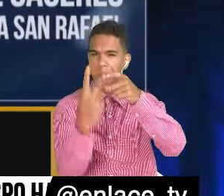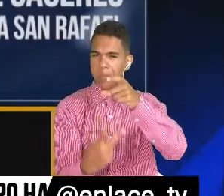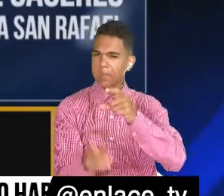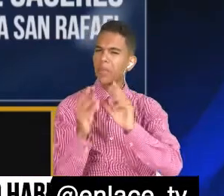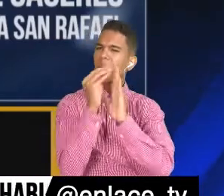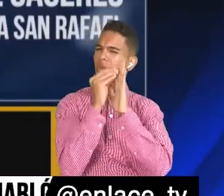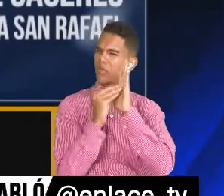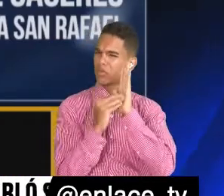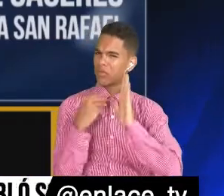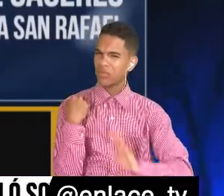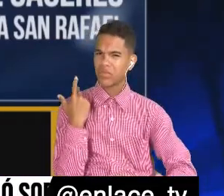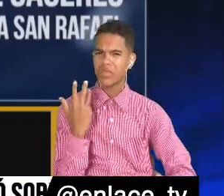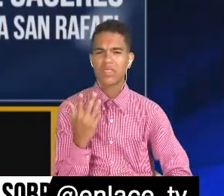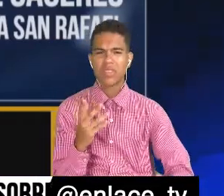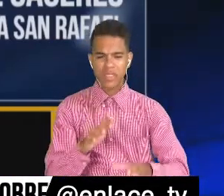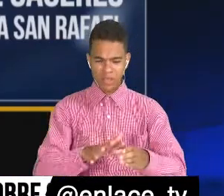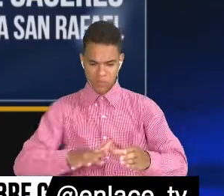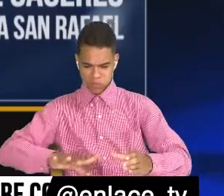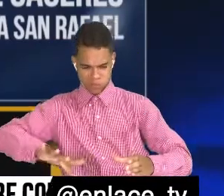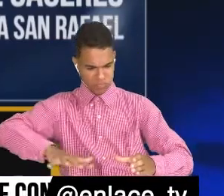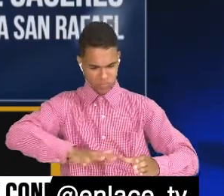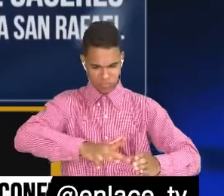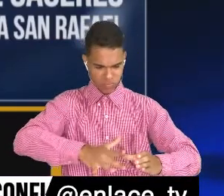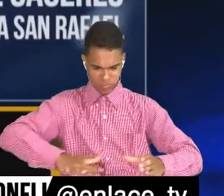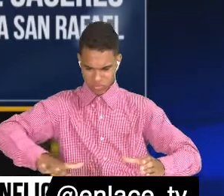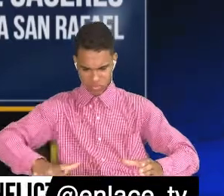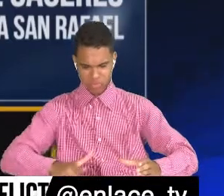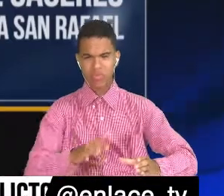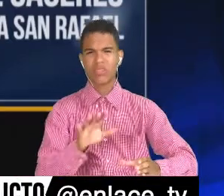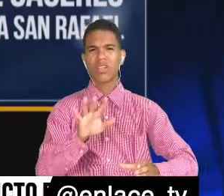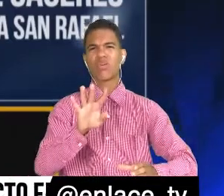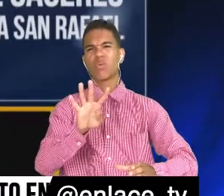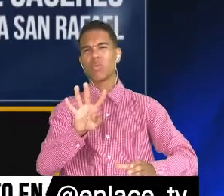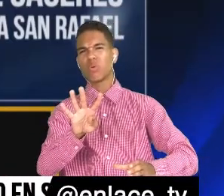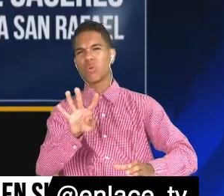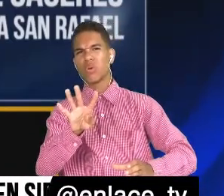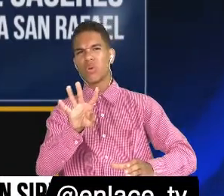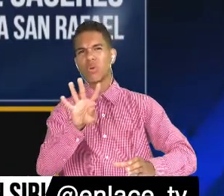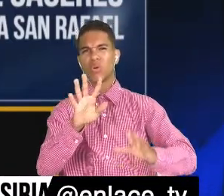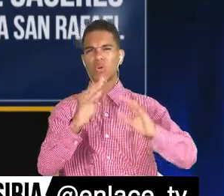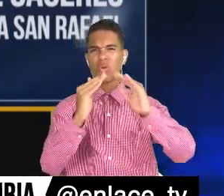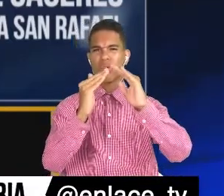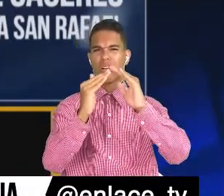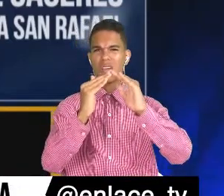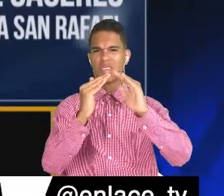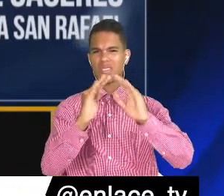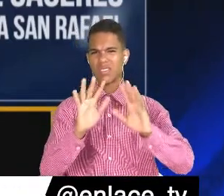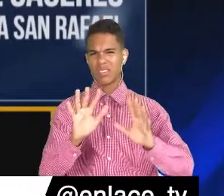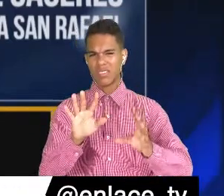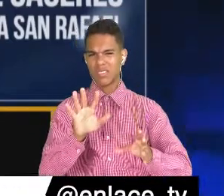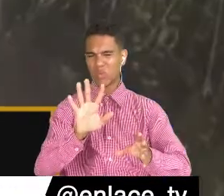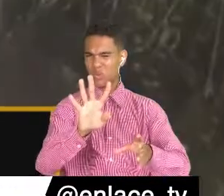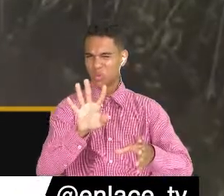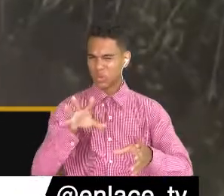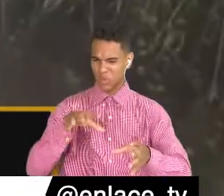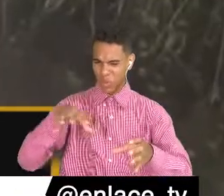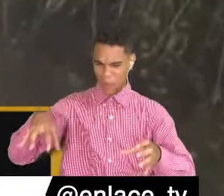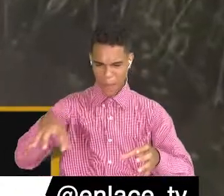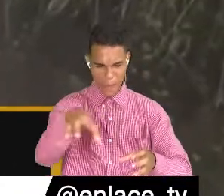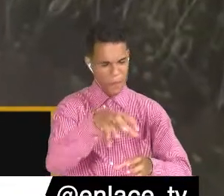Son pozos que quedan relativamente cerca, ahí hay como cuatro casas de habitación, pero todo eso está en proceso